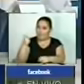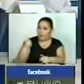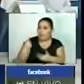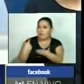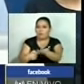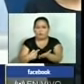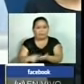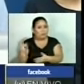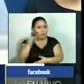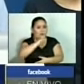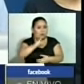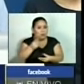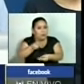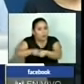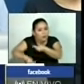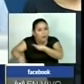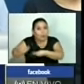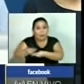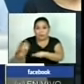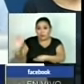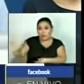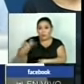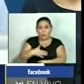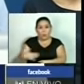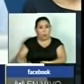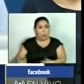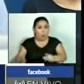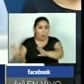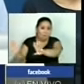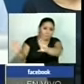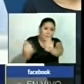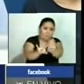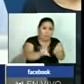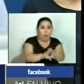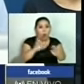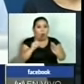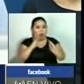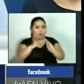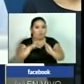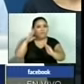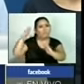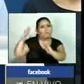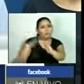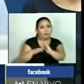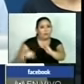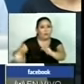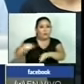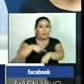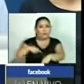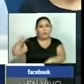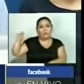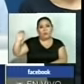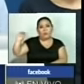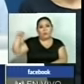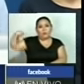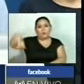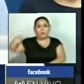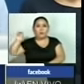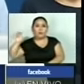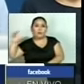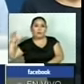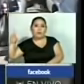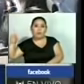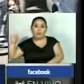el momento de negociar con el Ejecutivo un cierre total o toque de queda en El Salvador. Sin embargo, hace un llamado a que